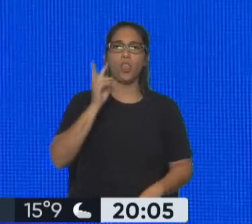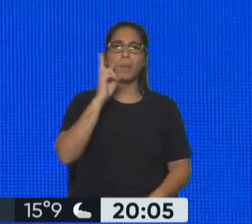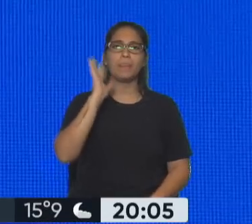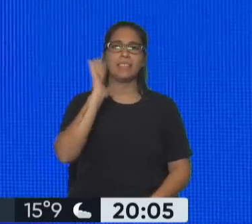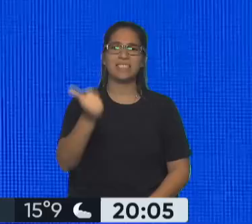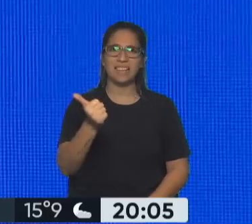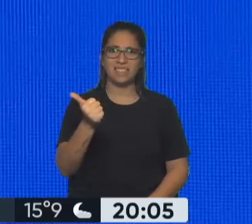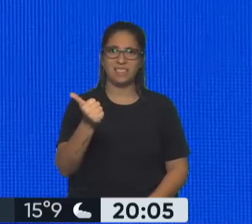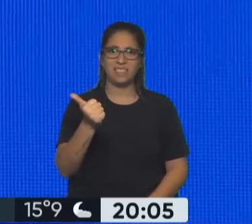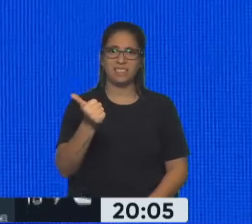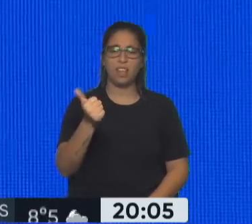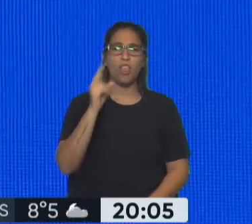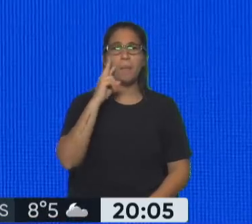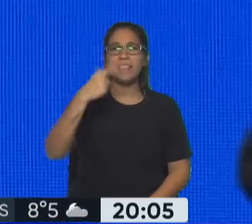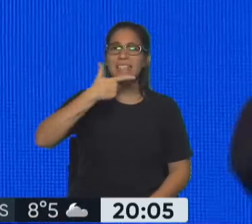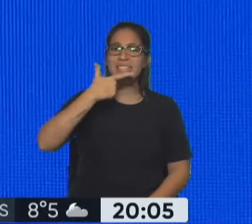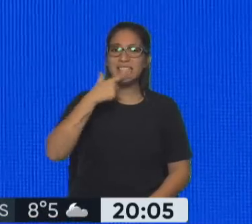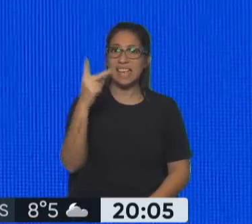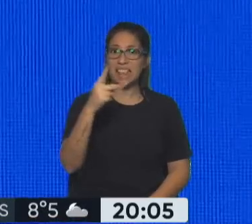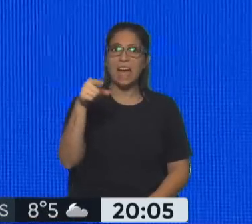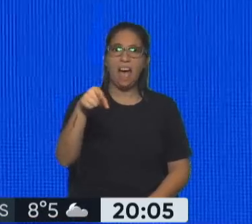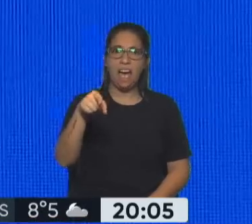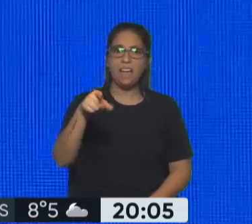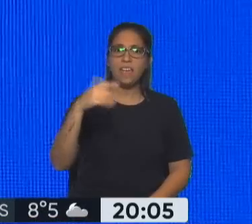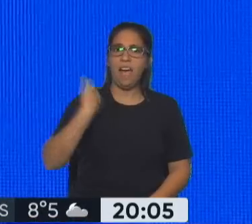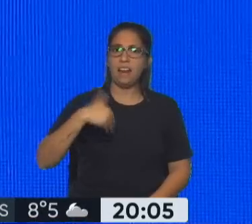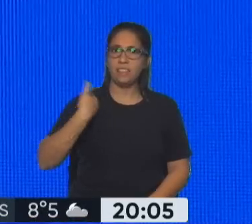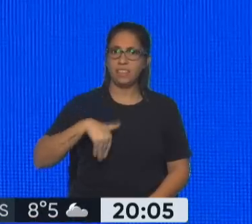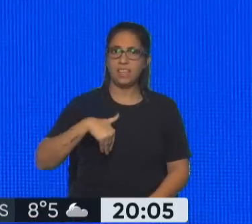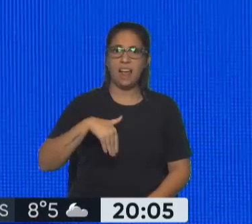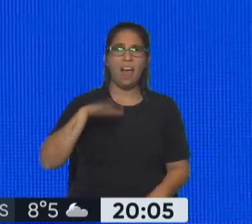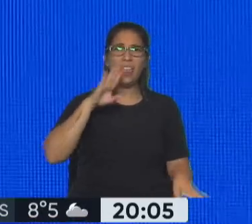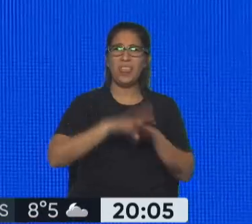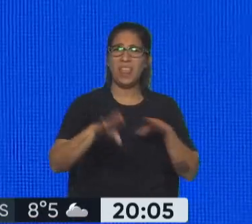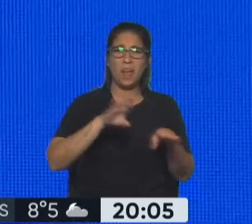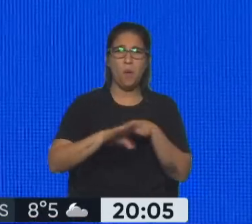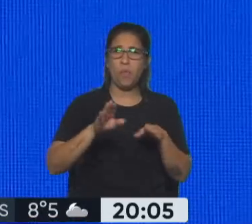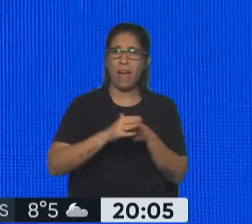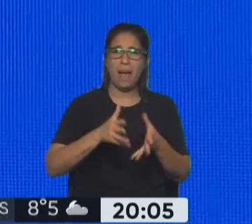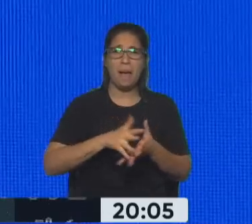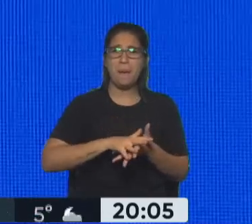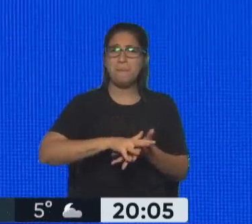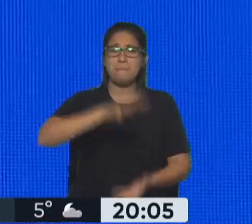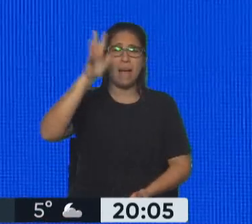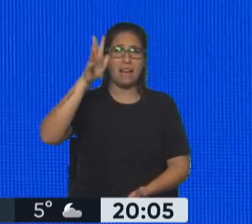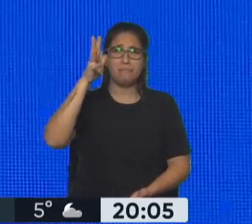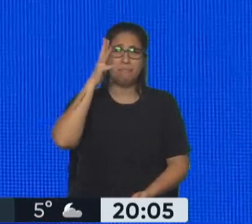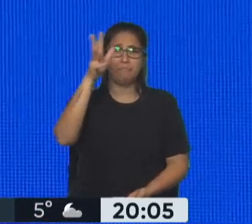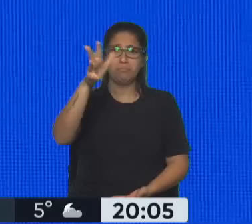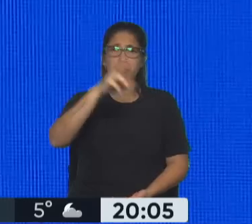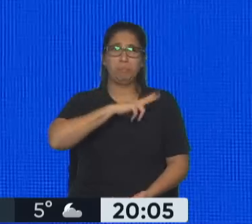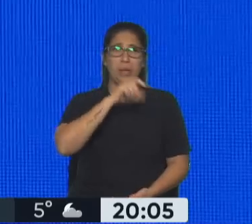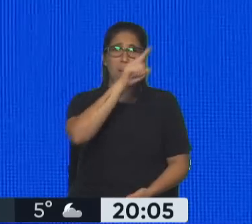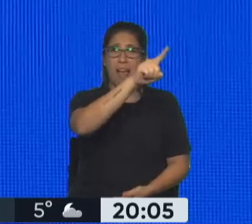En el año 2016 y 2017, Argentina fue el país que más se endeudó con los fondos de inversión